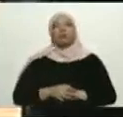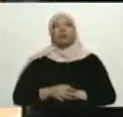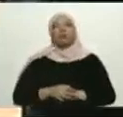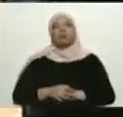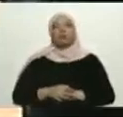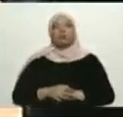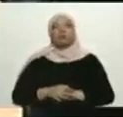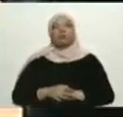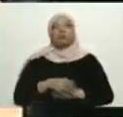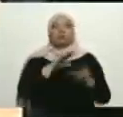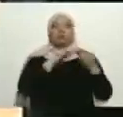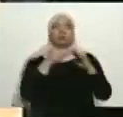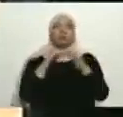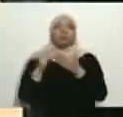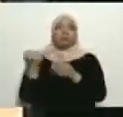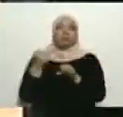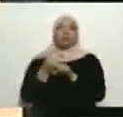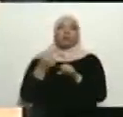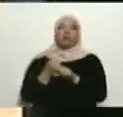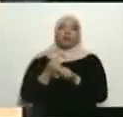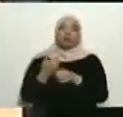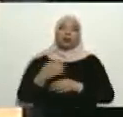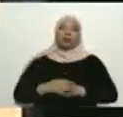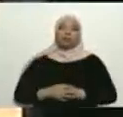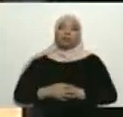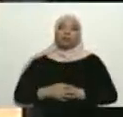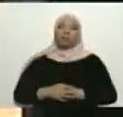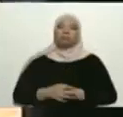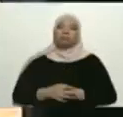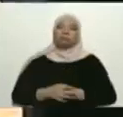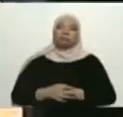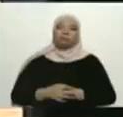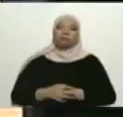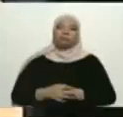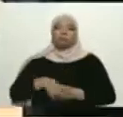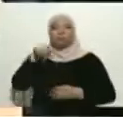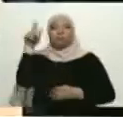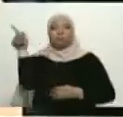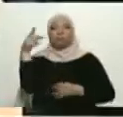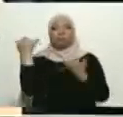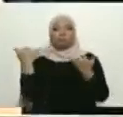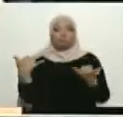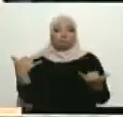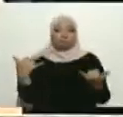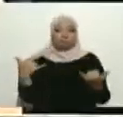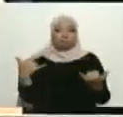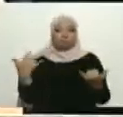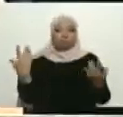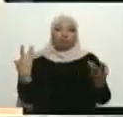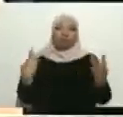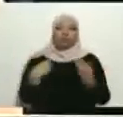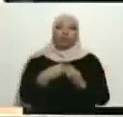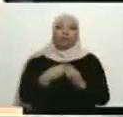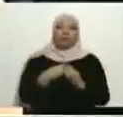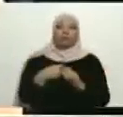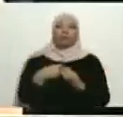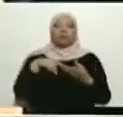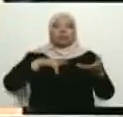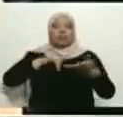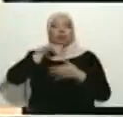correspondían al tema de la influencia que tenían algunos cómics en el país donde bueno Estaba que si Capitán América